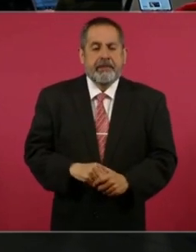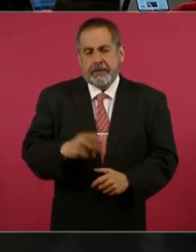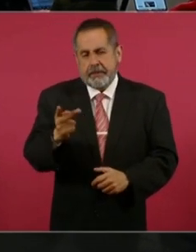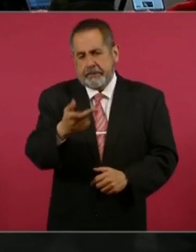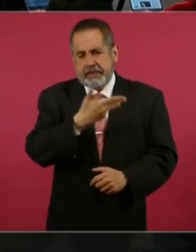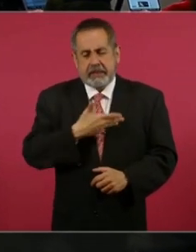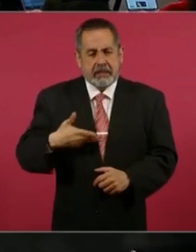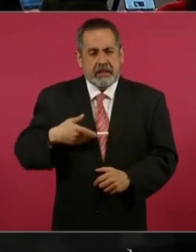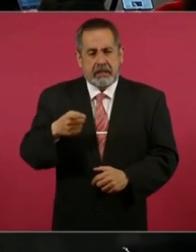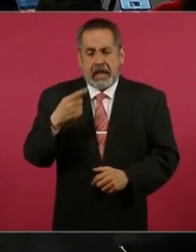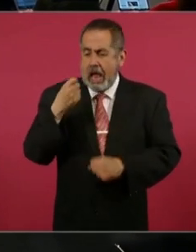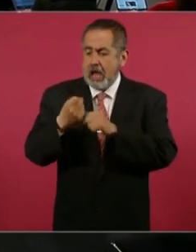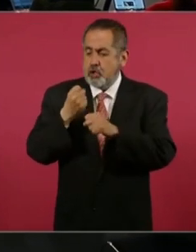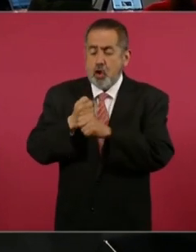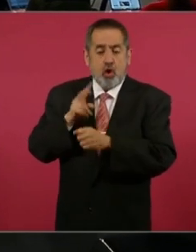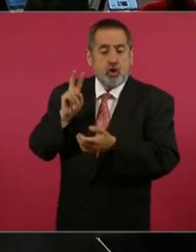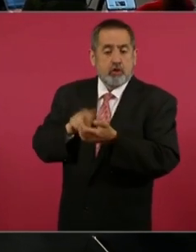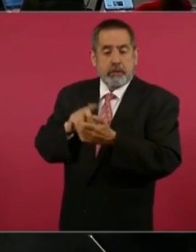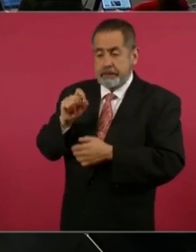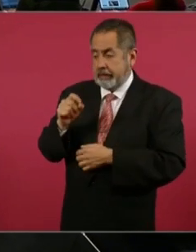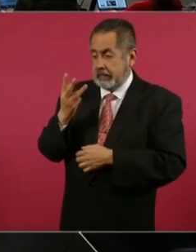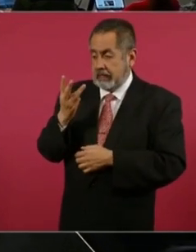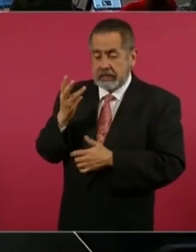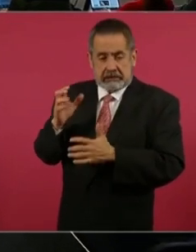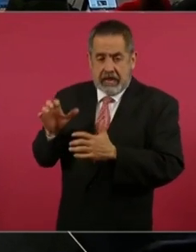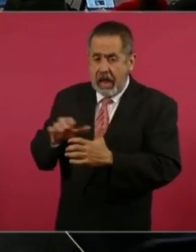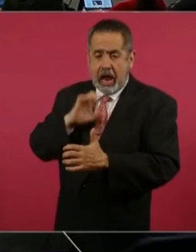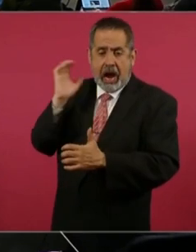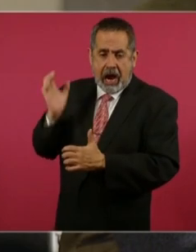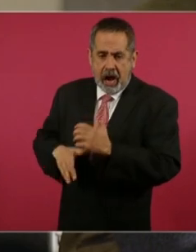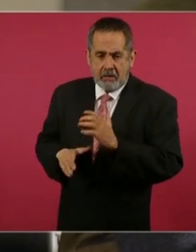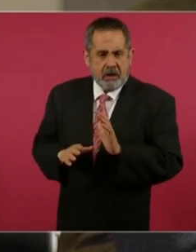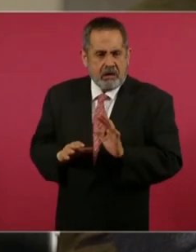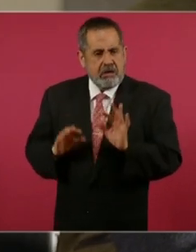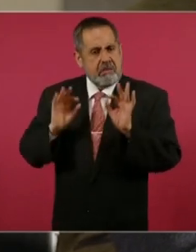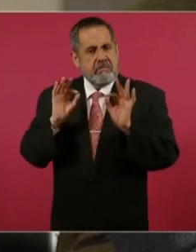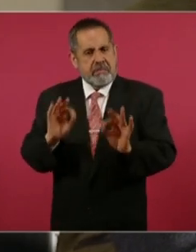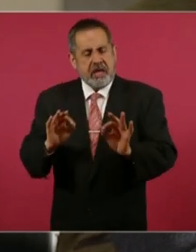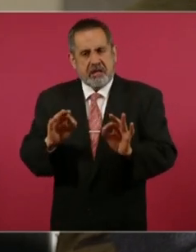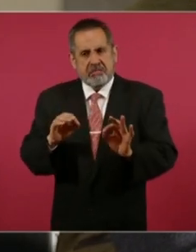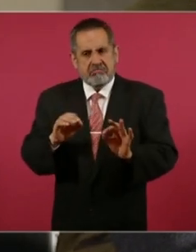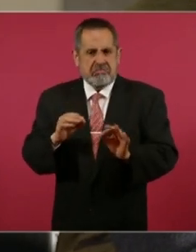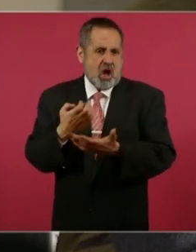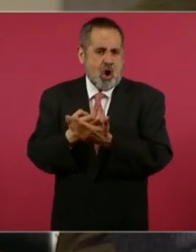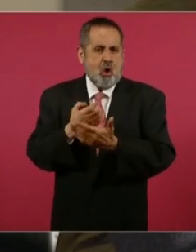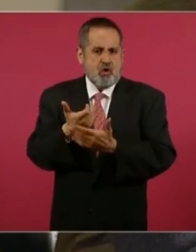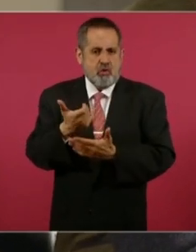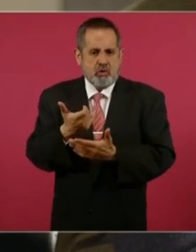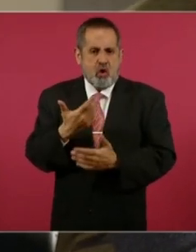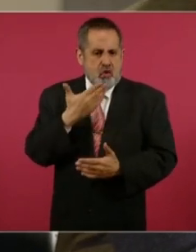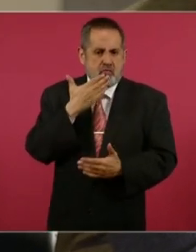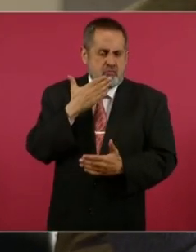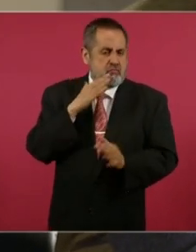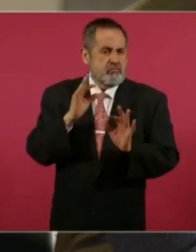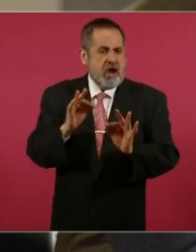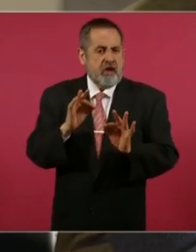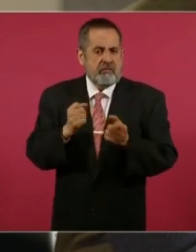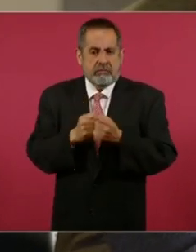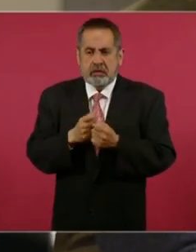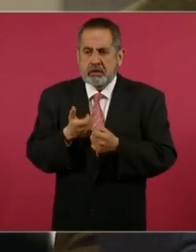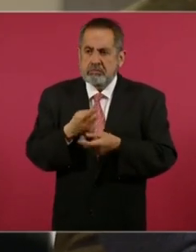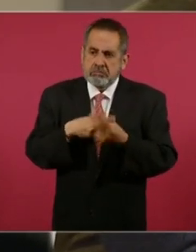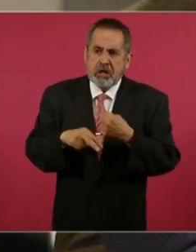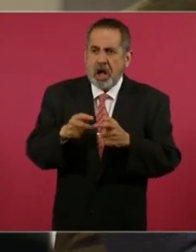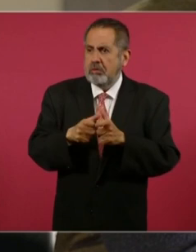Presidente, terminó el 2023 con muy buen año en panorama económico. Esto debido a que hubo